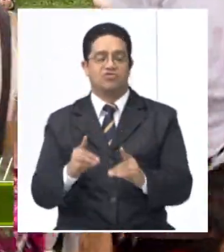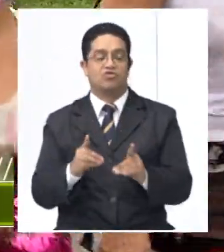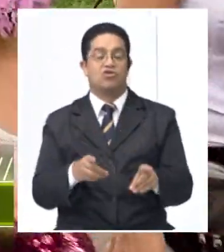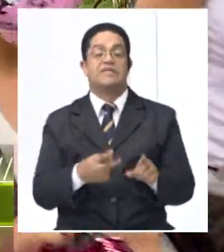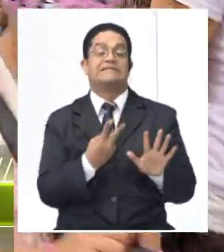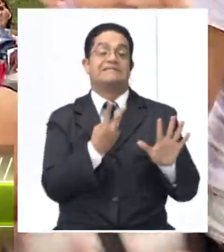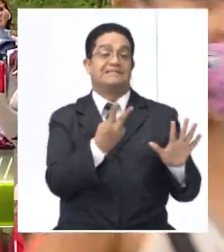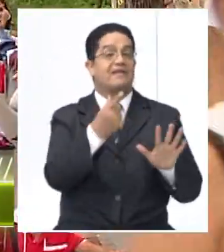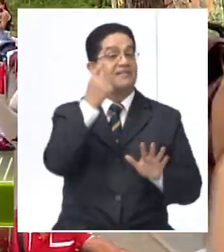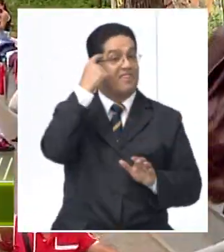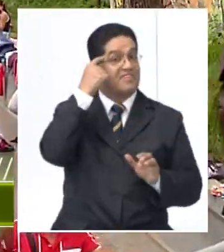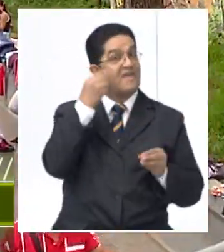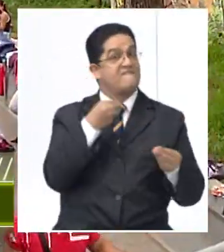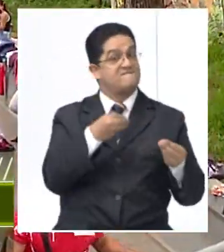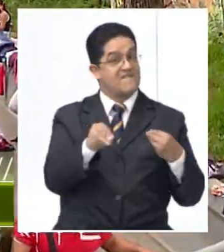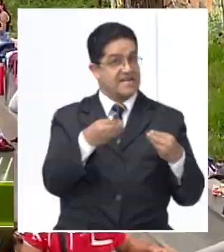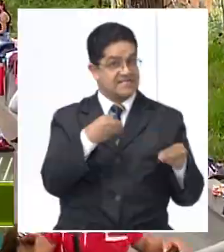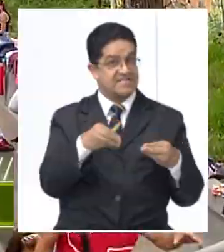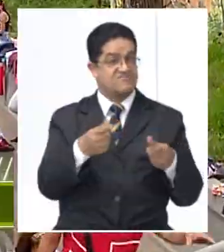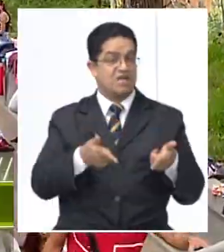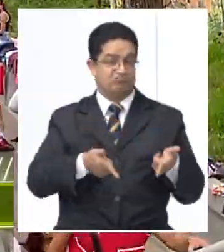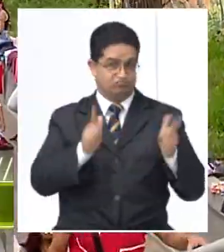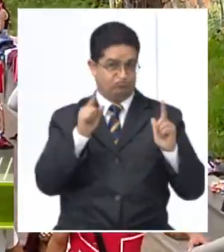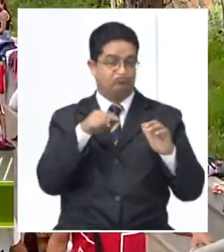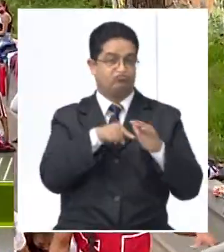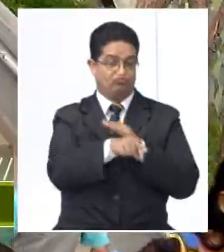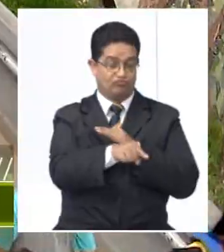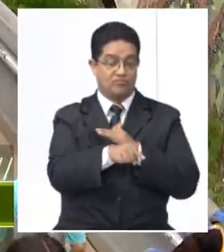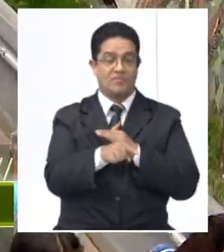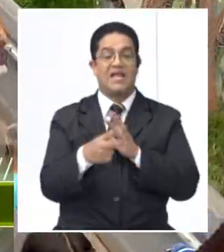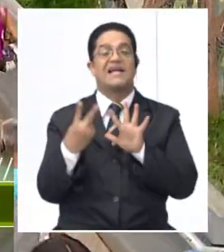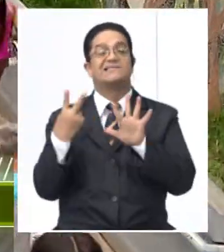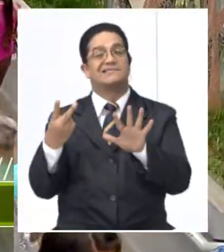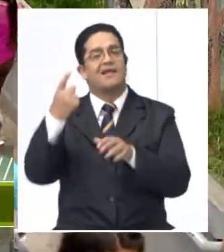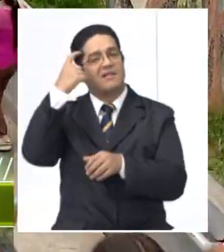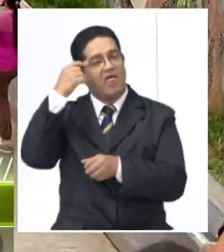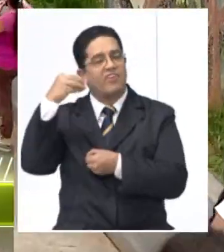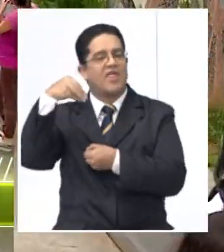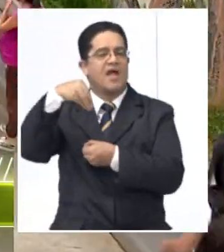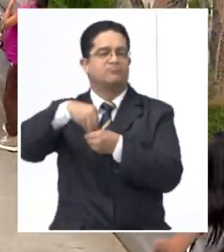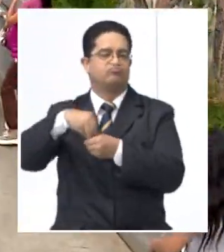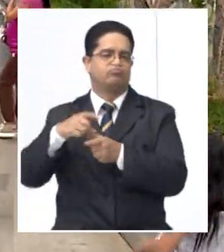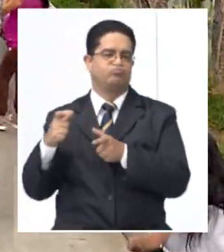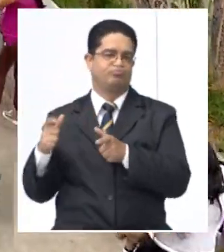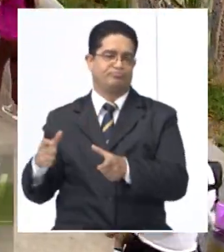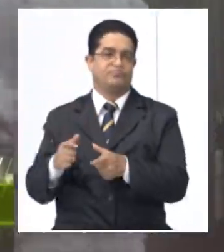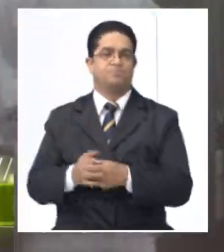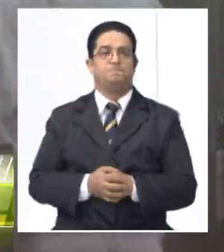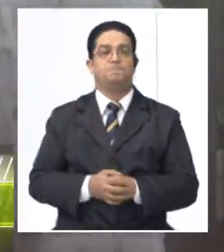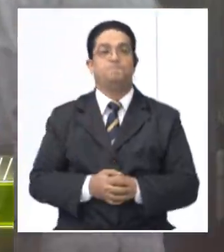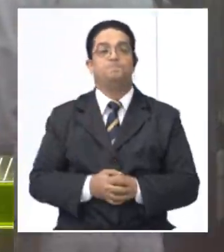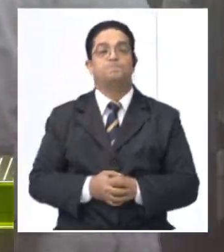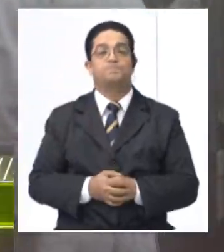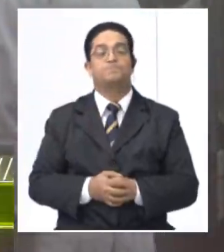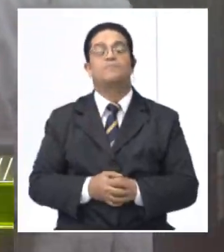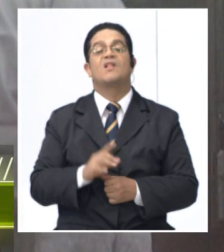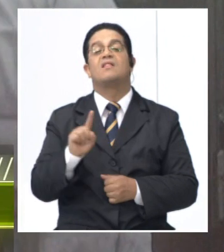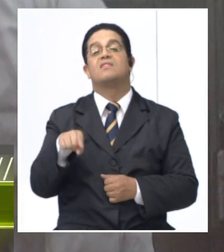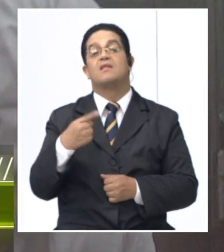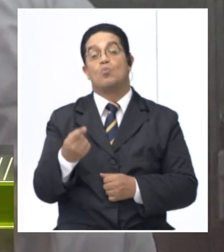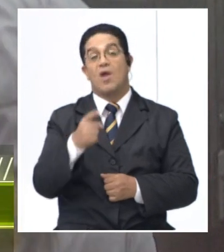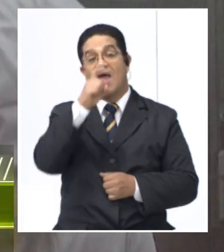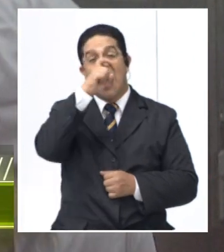y de flexibilización de la cuarentena en función de los brotes y picos de infección. A mediados del